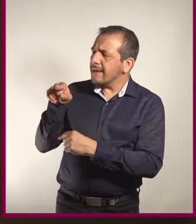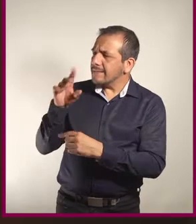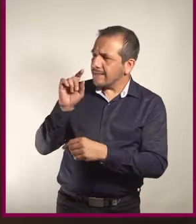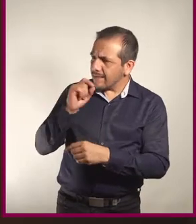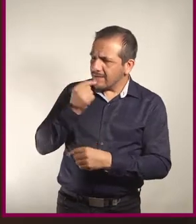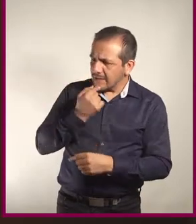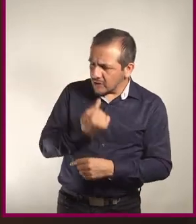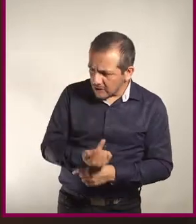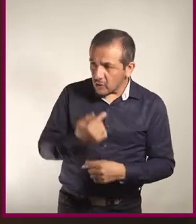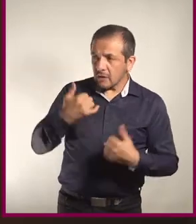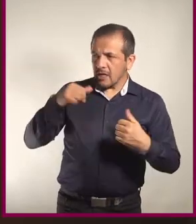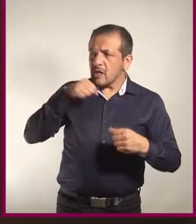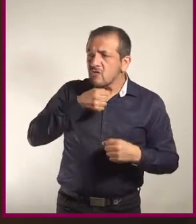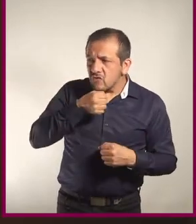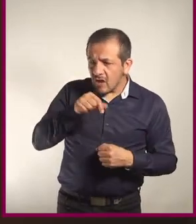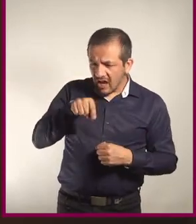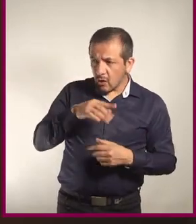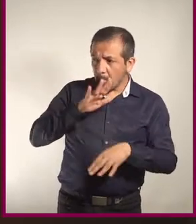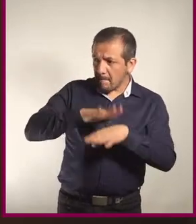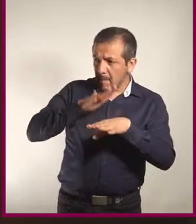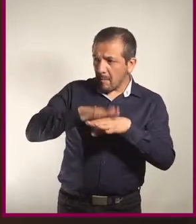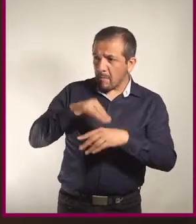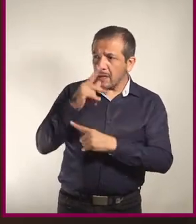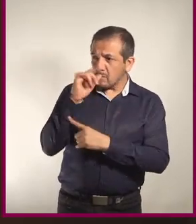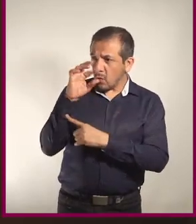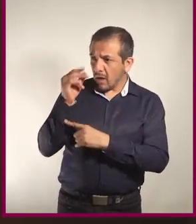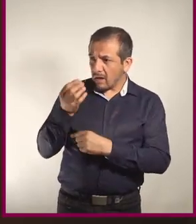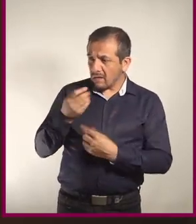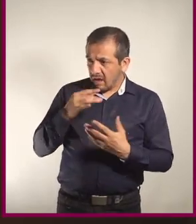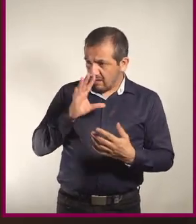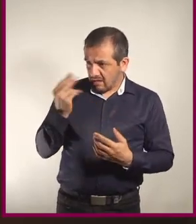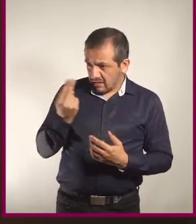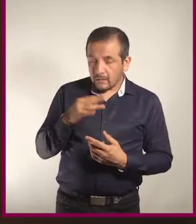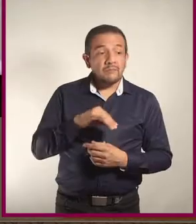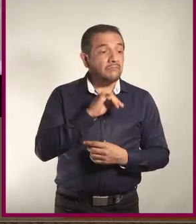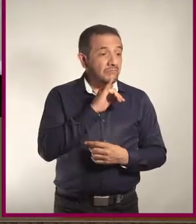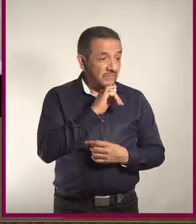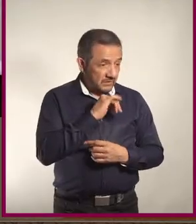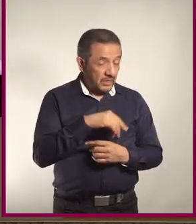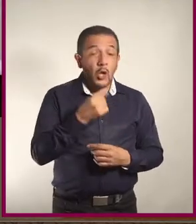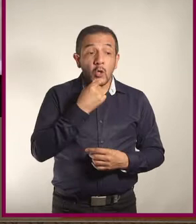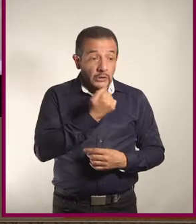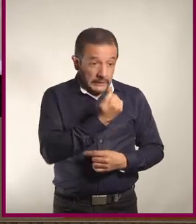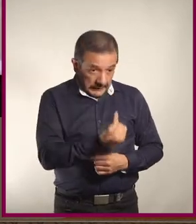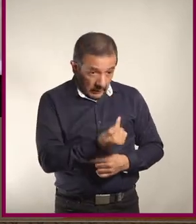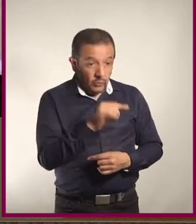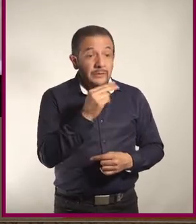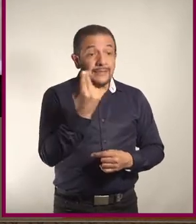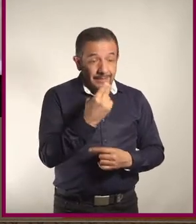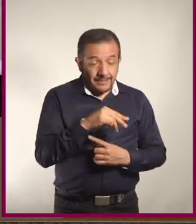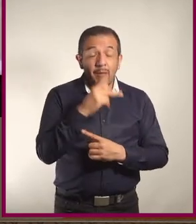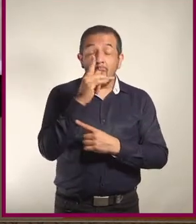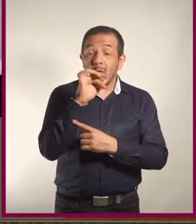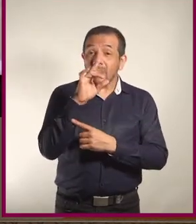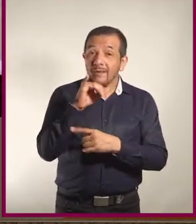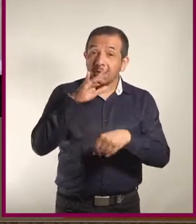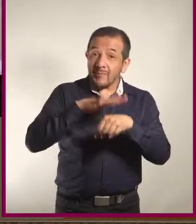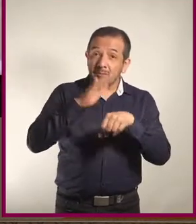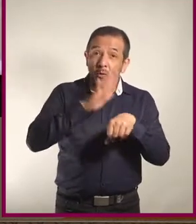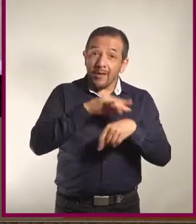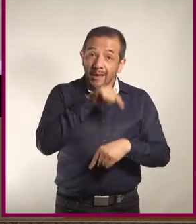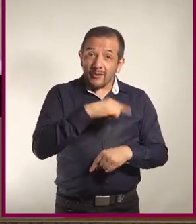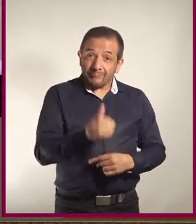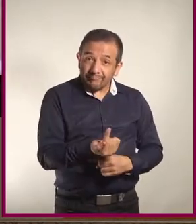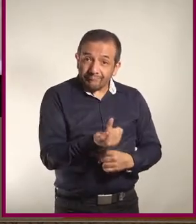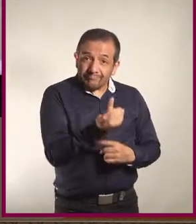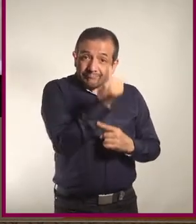¿es cierto que los niños y los ancianos necesitan más proteína que los adultos? Sí, es correcto. Los niños necesitan más proteínas porque están